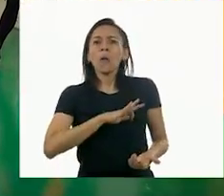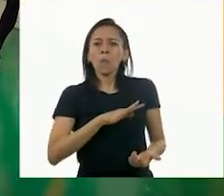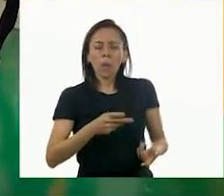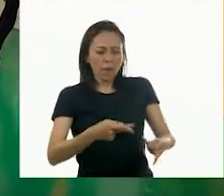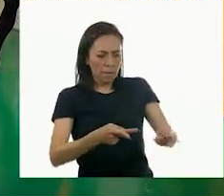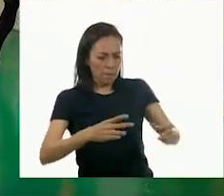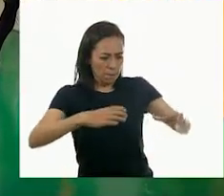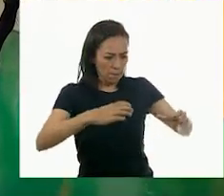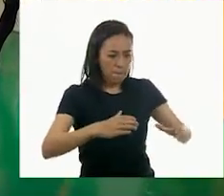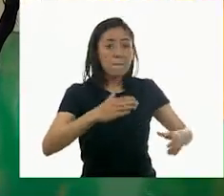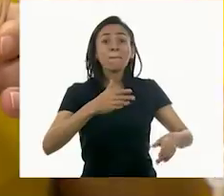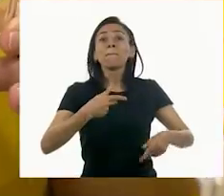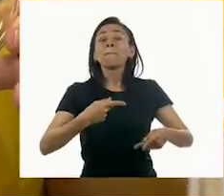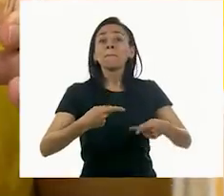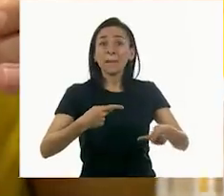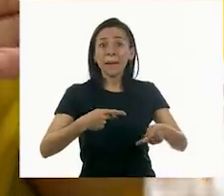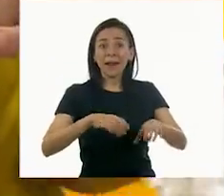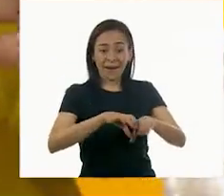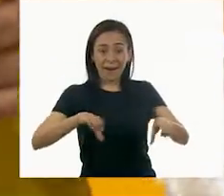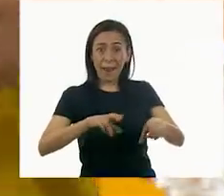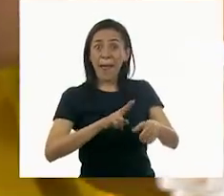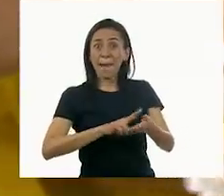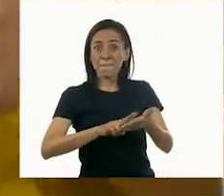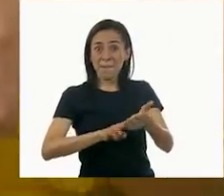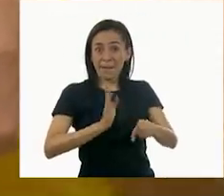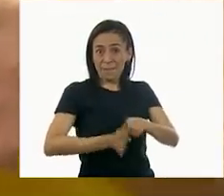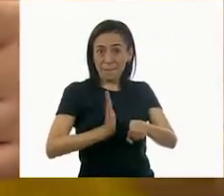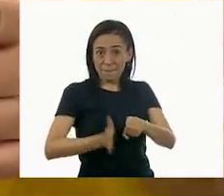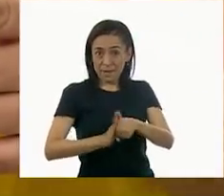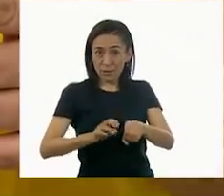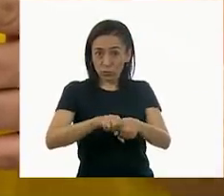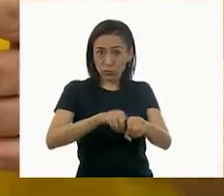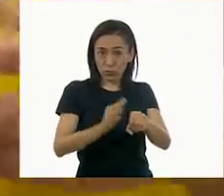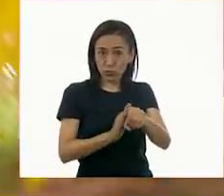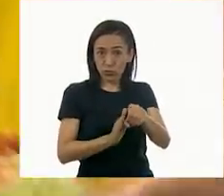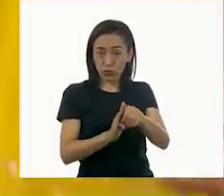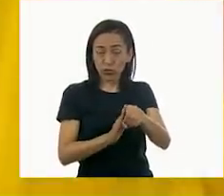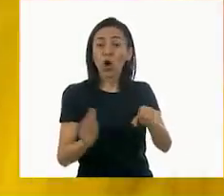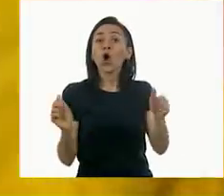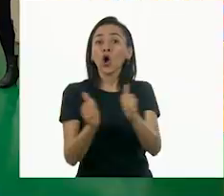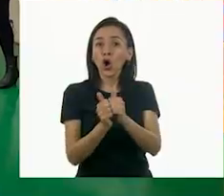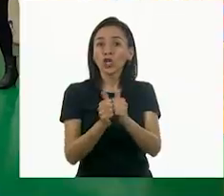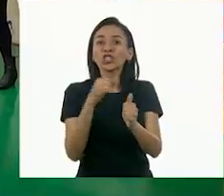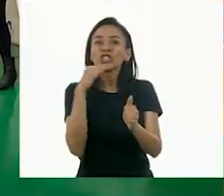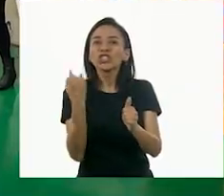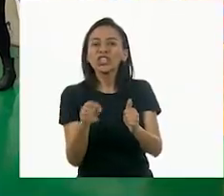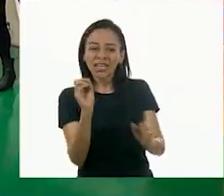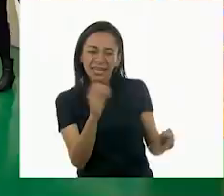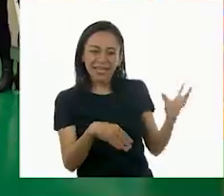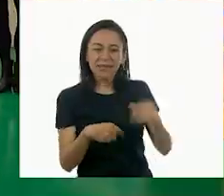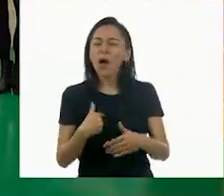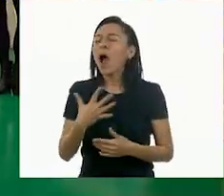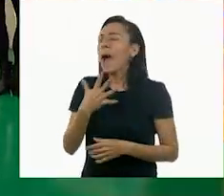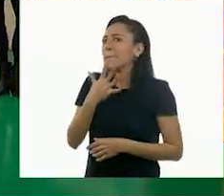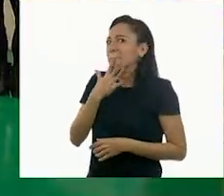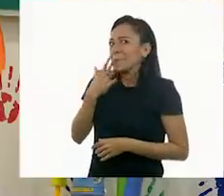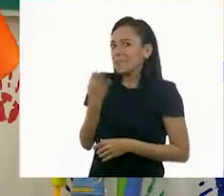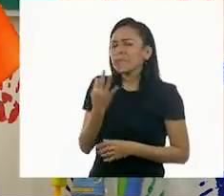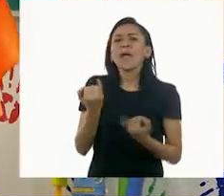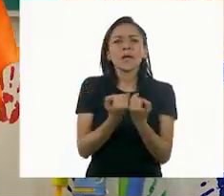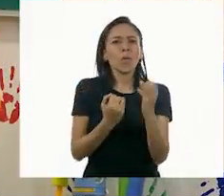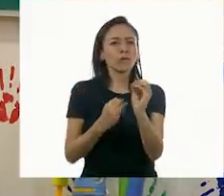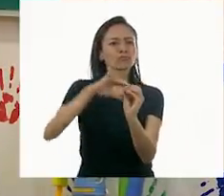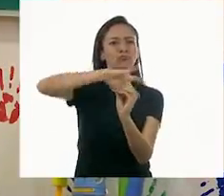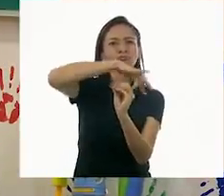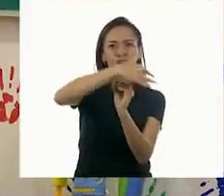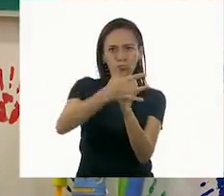pepinos con chilito, por ejemplo. ¡Qué rico! ¡Deliciosos! Sí, también podría ser una tuna,